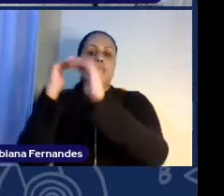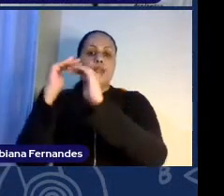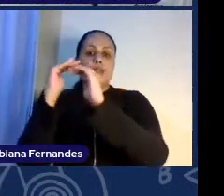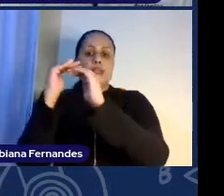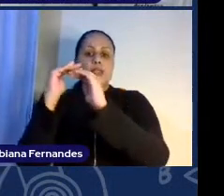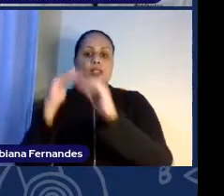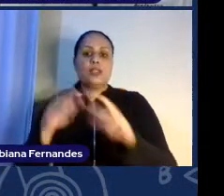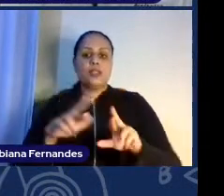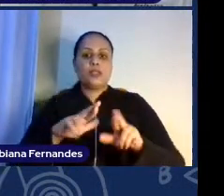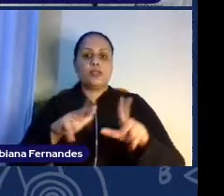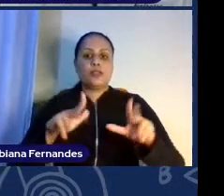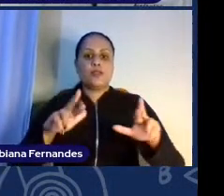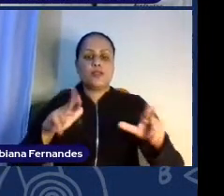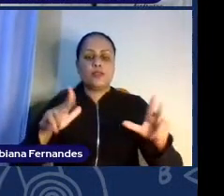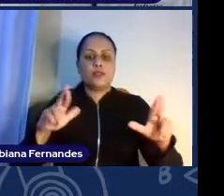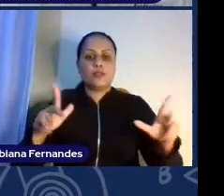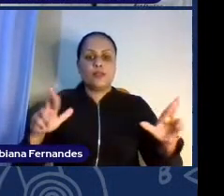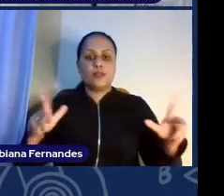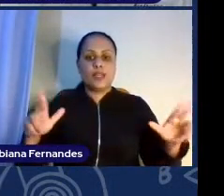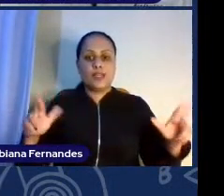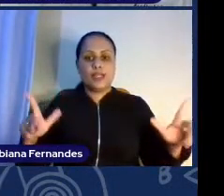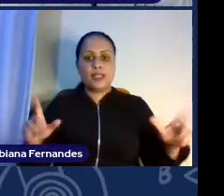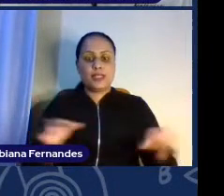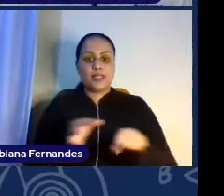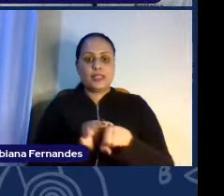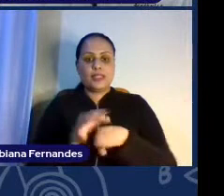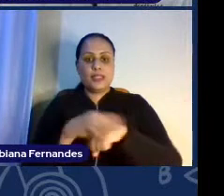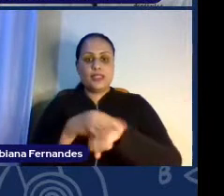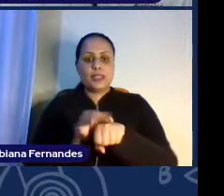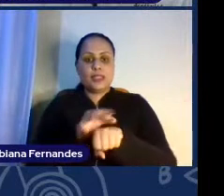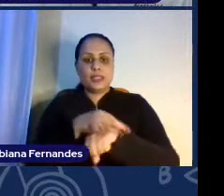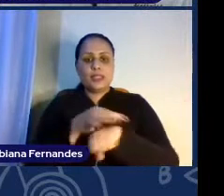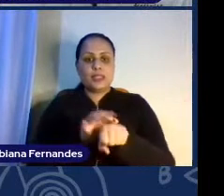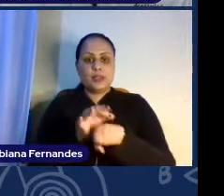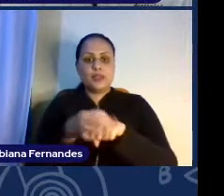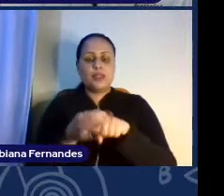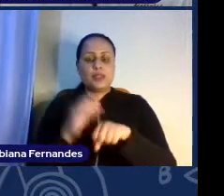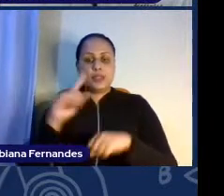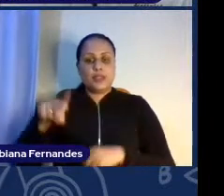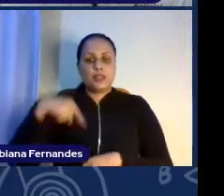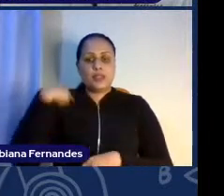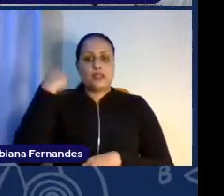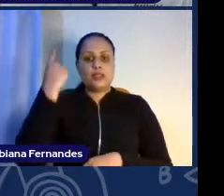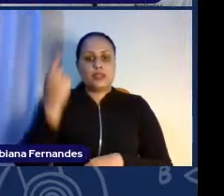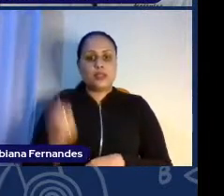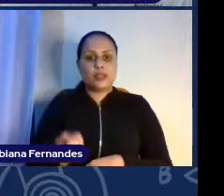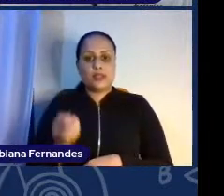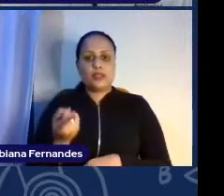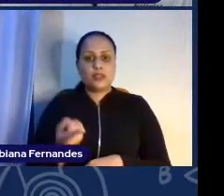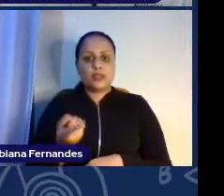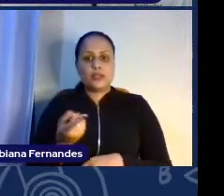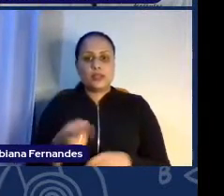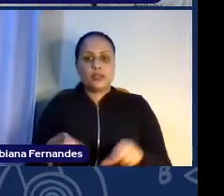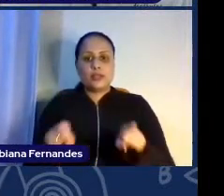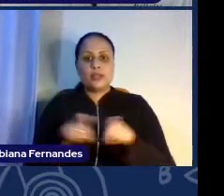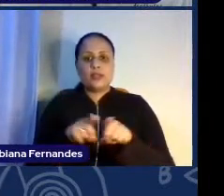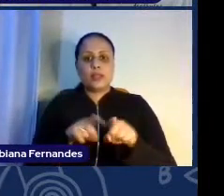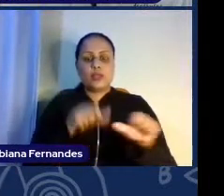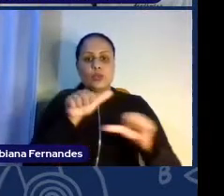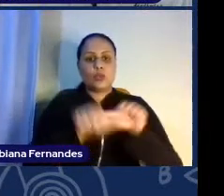multiplicación de las células. Después se desplazan de un lugar a otro.